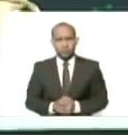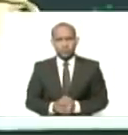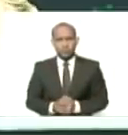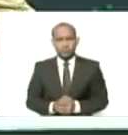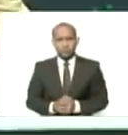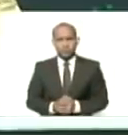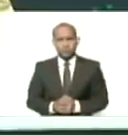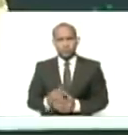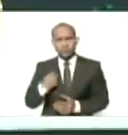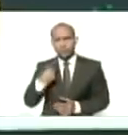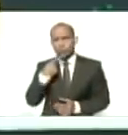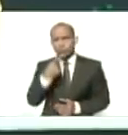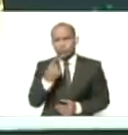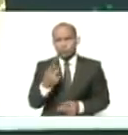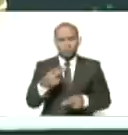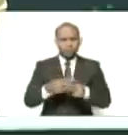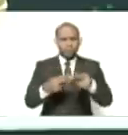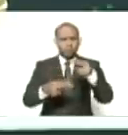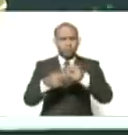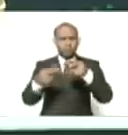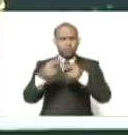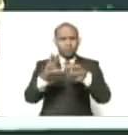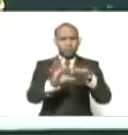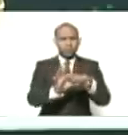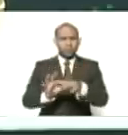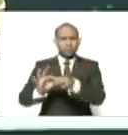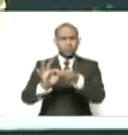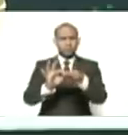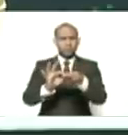consolidar, diría yo, y